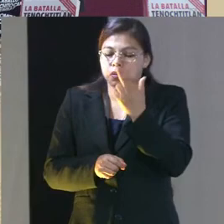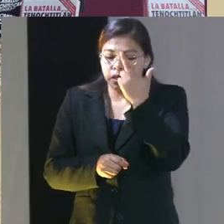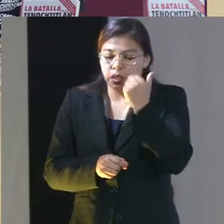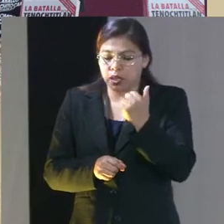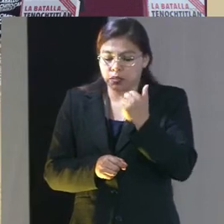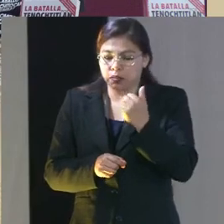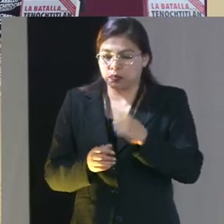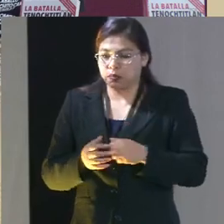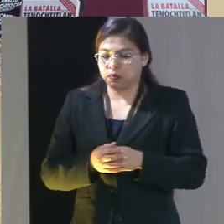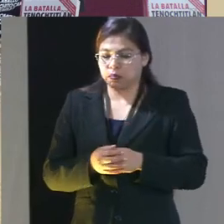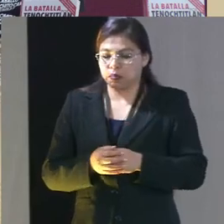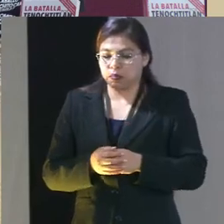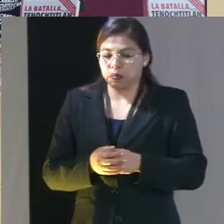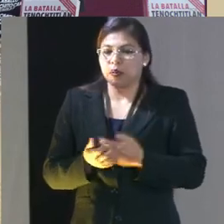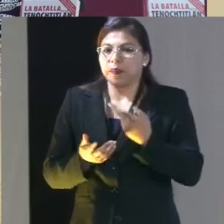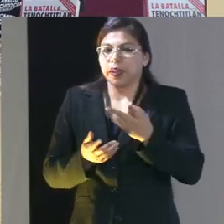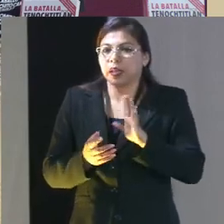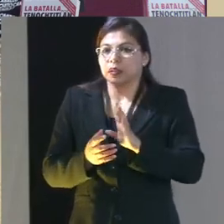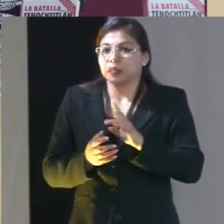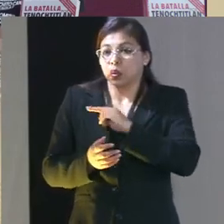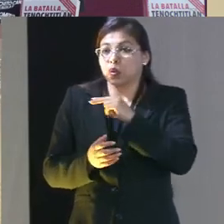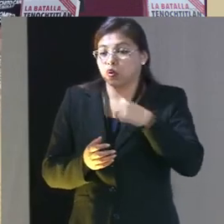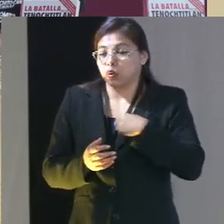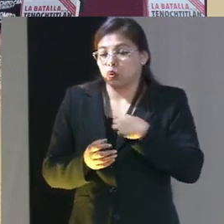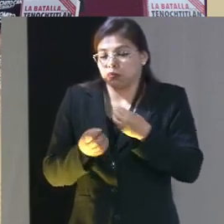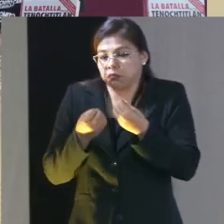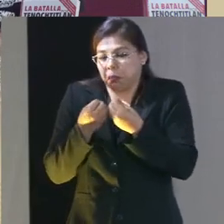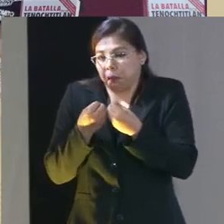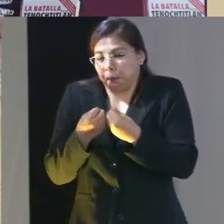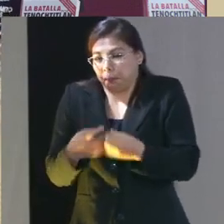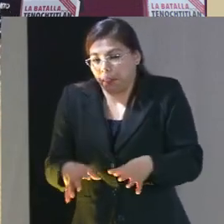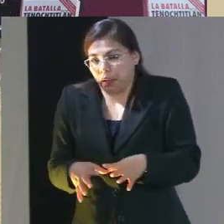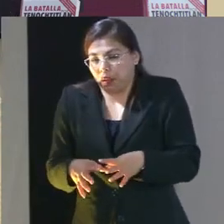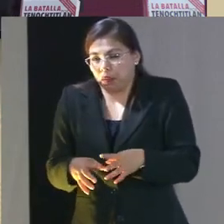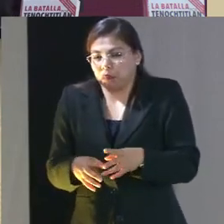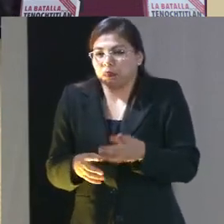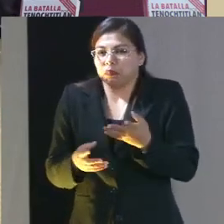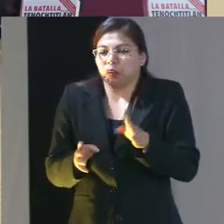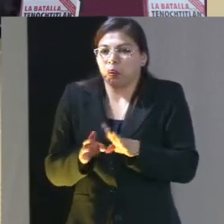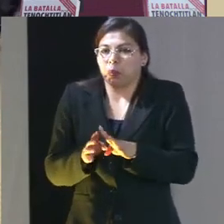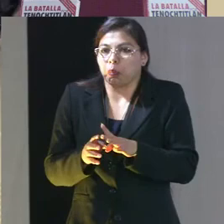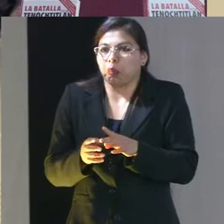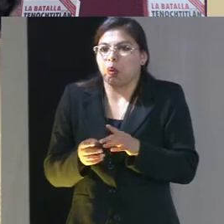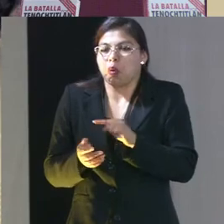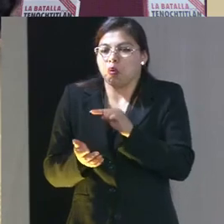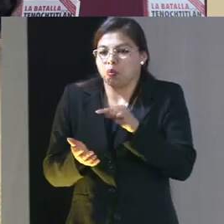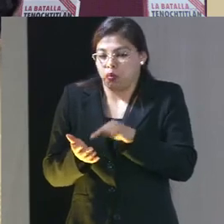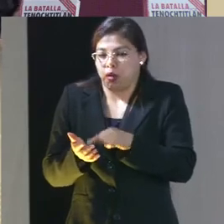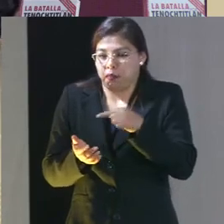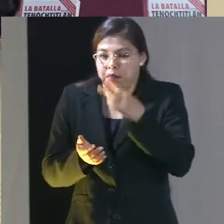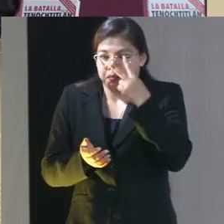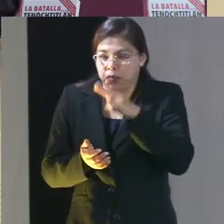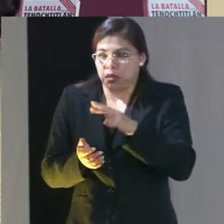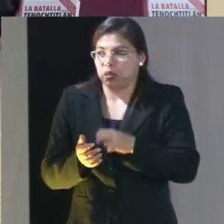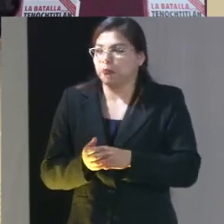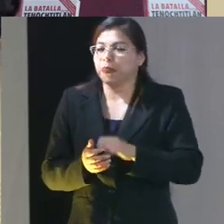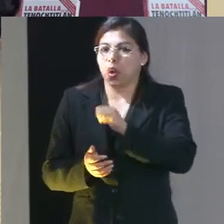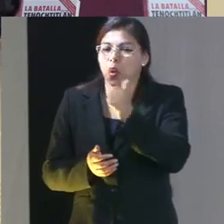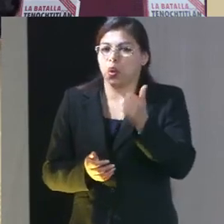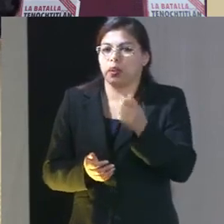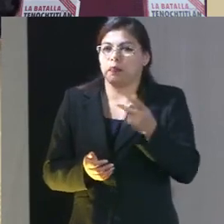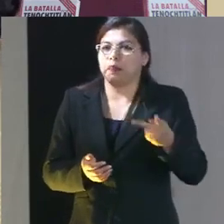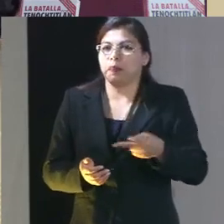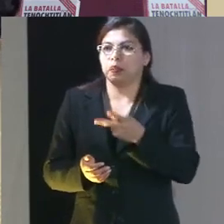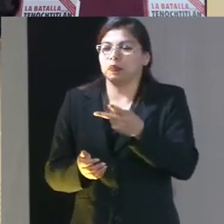militar de ser derrotados, haber perdido el sitio. La otra pregunta es la